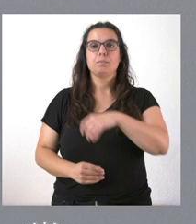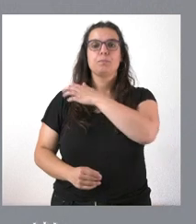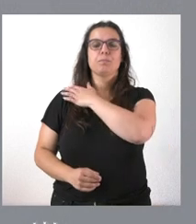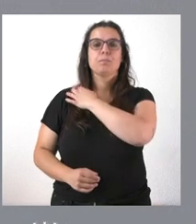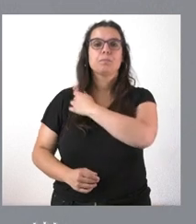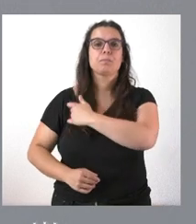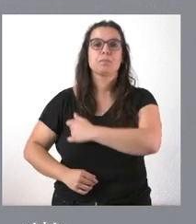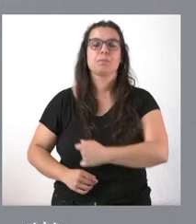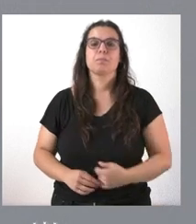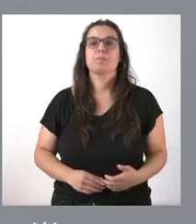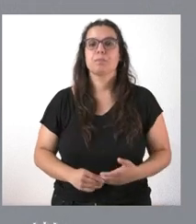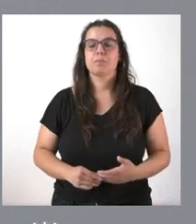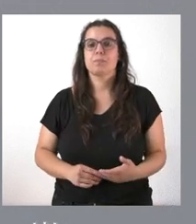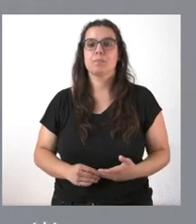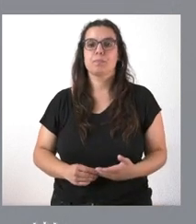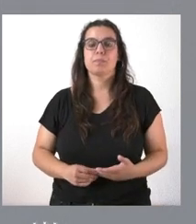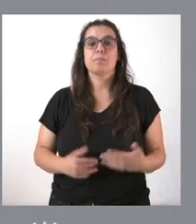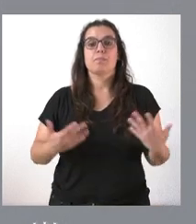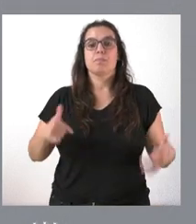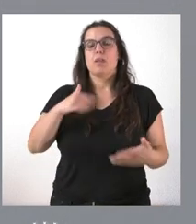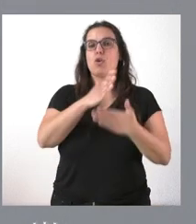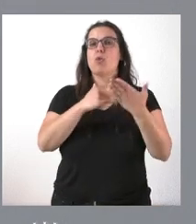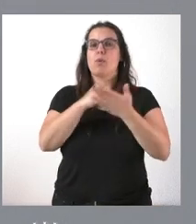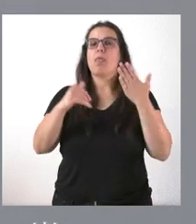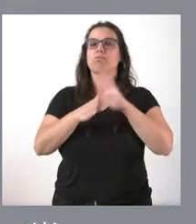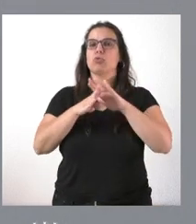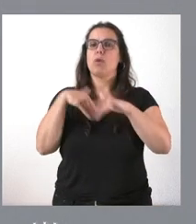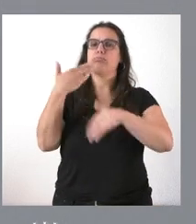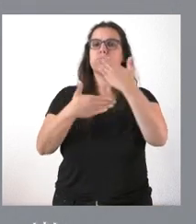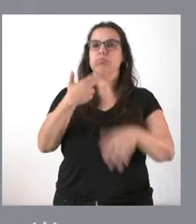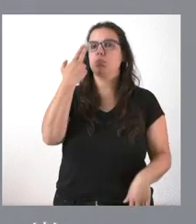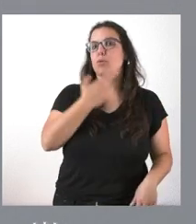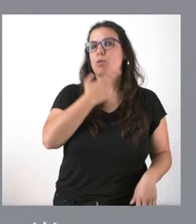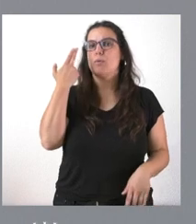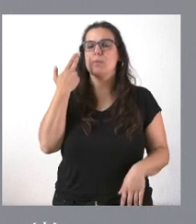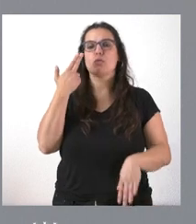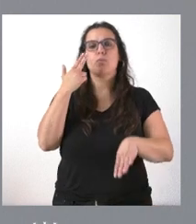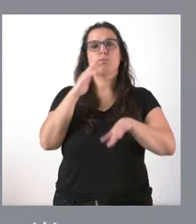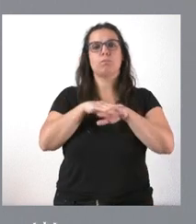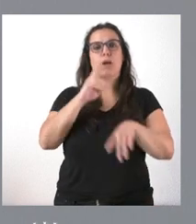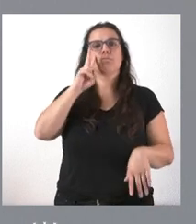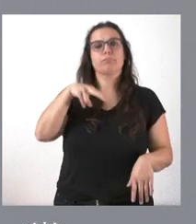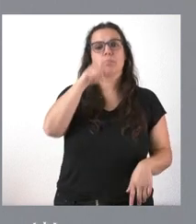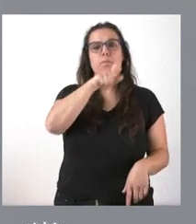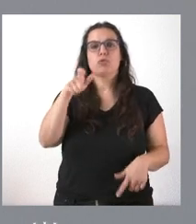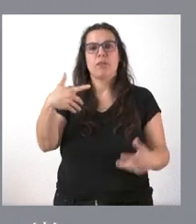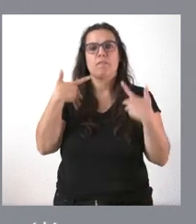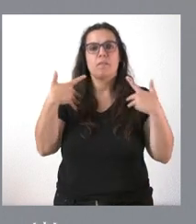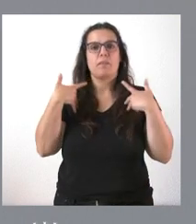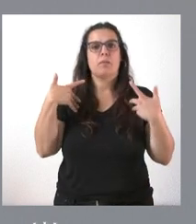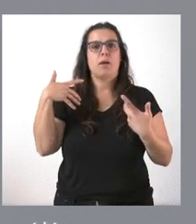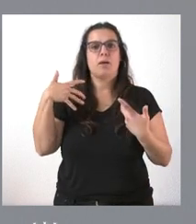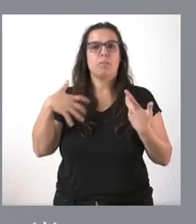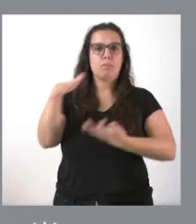que esta comunidad Sigue avanzando en ese compromiso que tenemos hacia las personas que han sido Víctimas de violencia